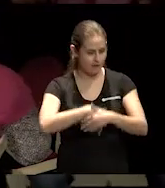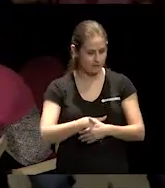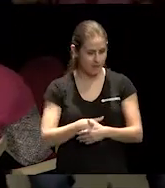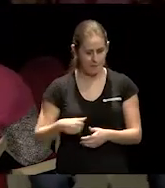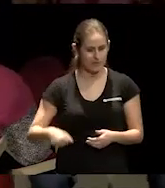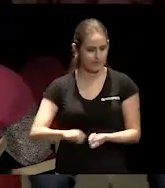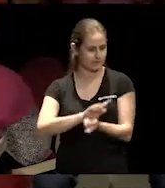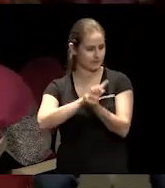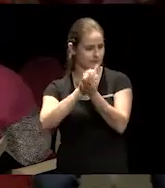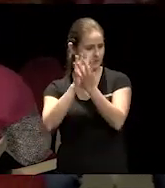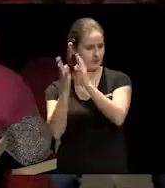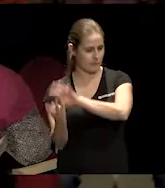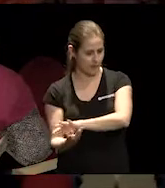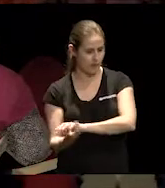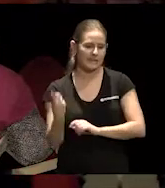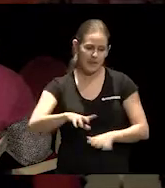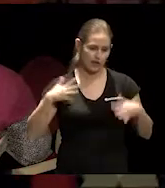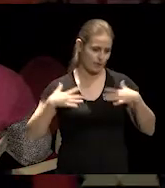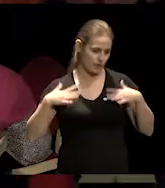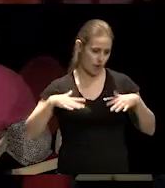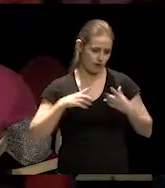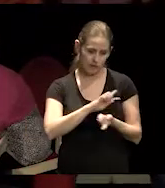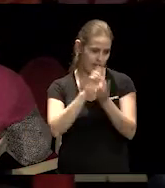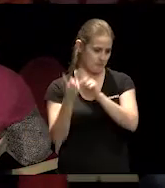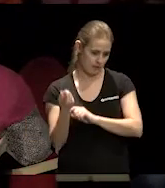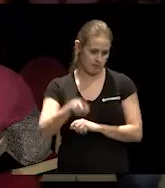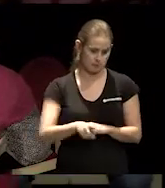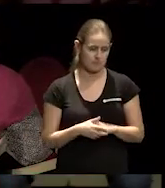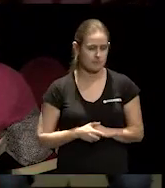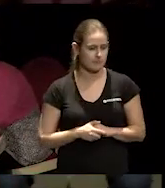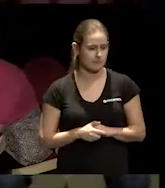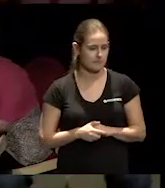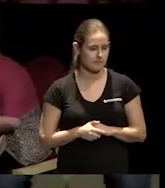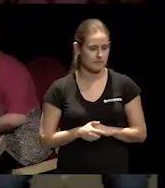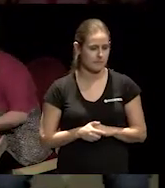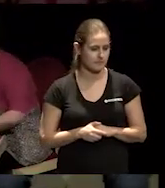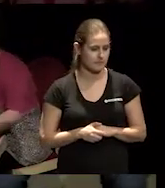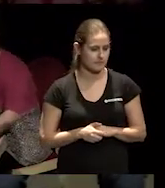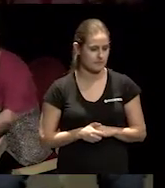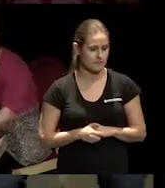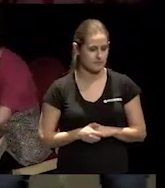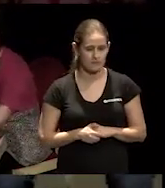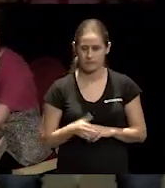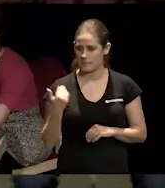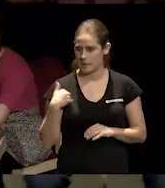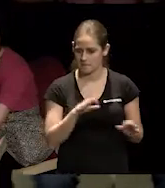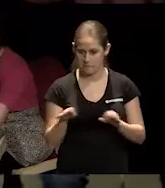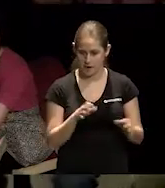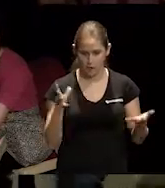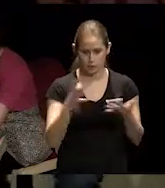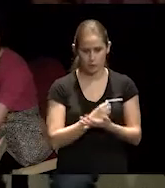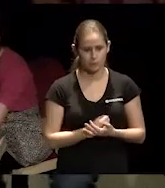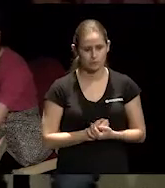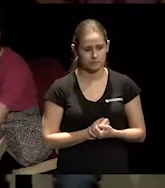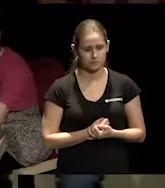vestuario ha variado también un poquito. Así que creo que ya está todo. Allá